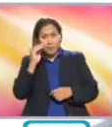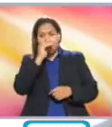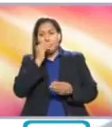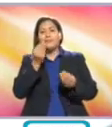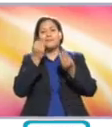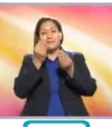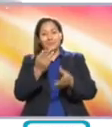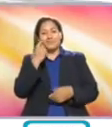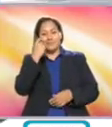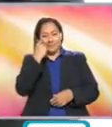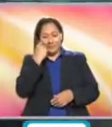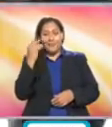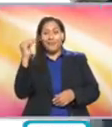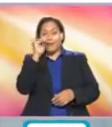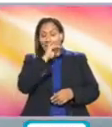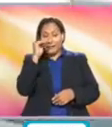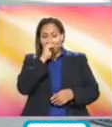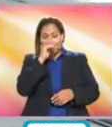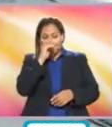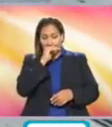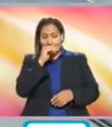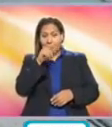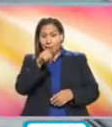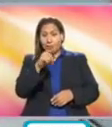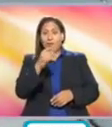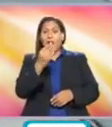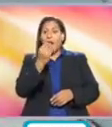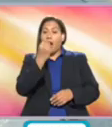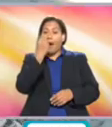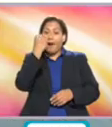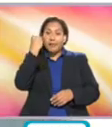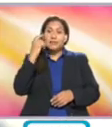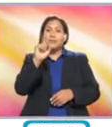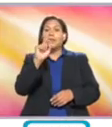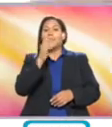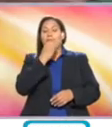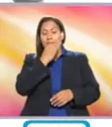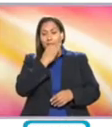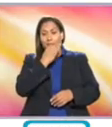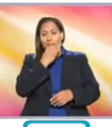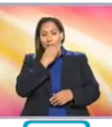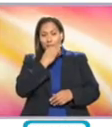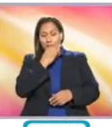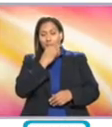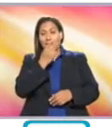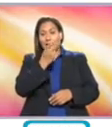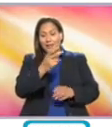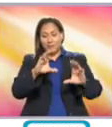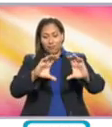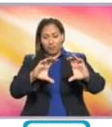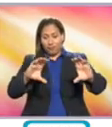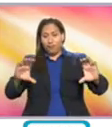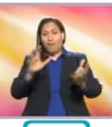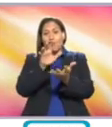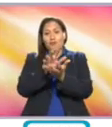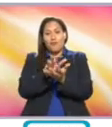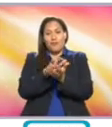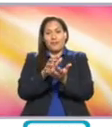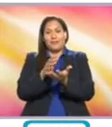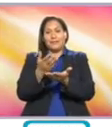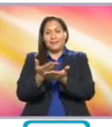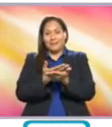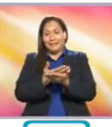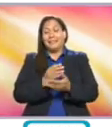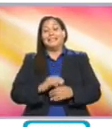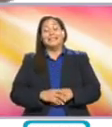dan, mire, gratis si te la terminas en 20 minutos. Esta super torta, ¿cómo ve?